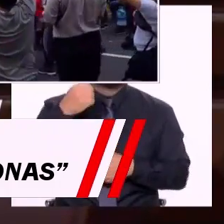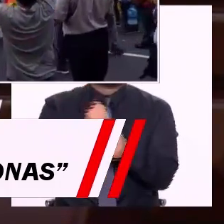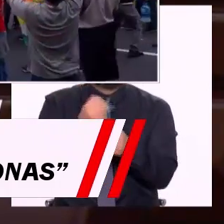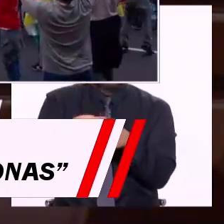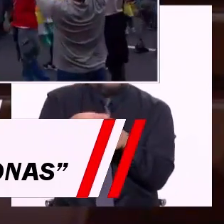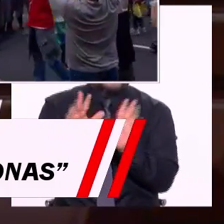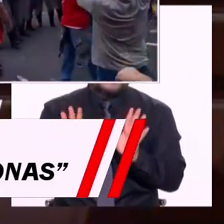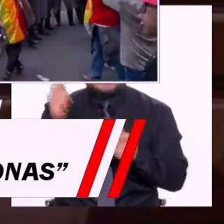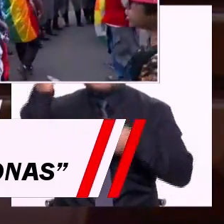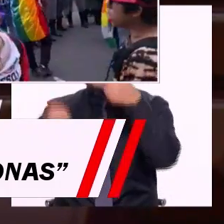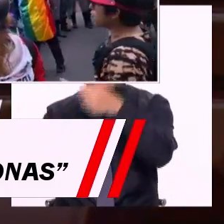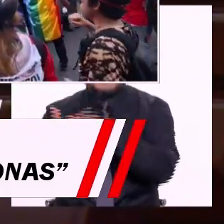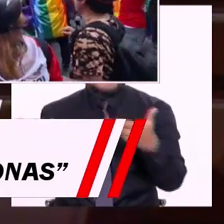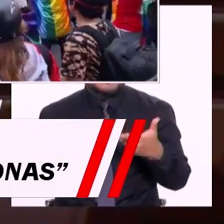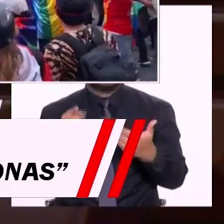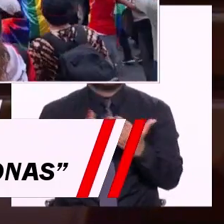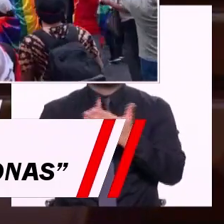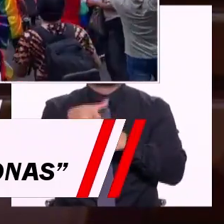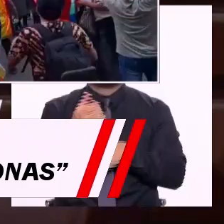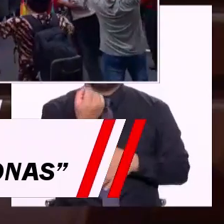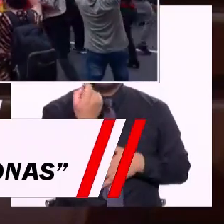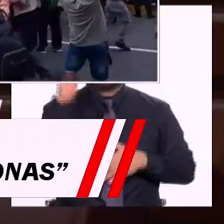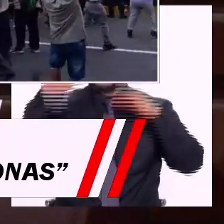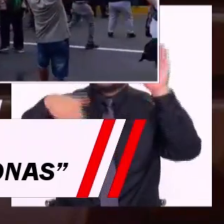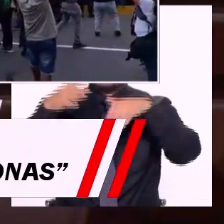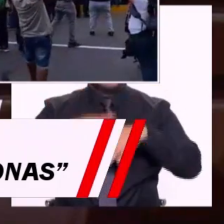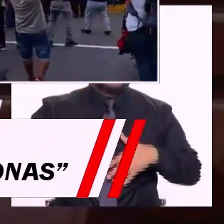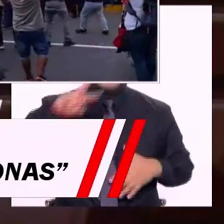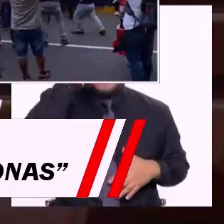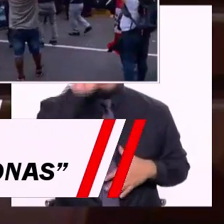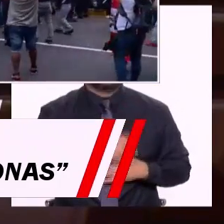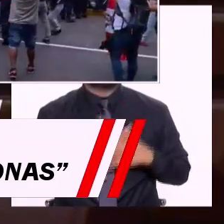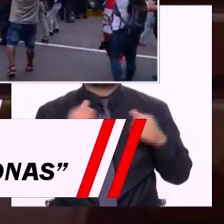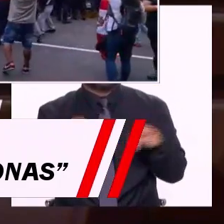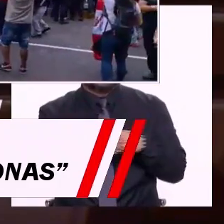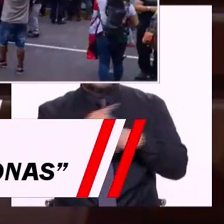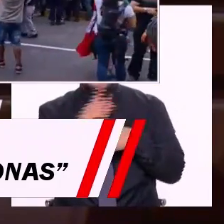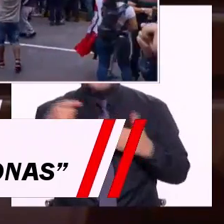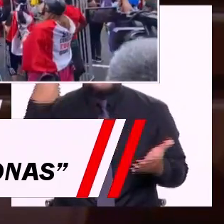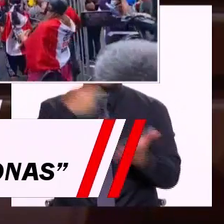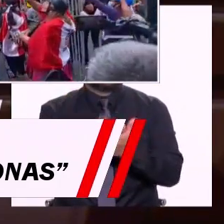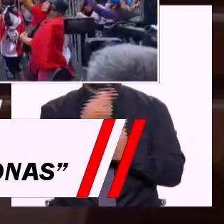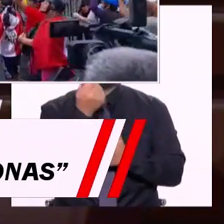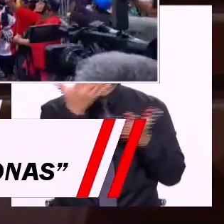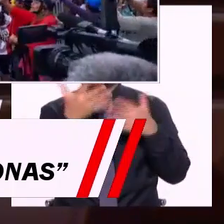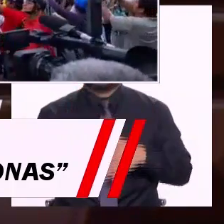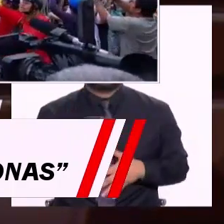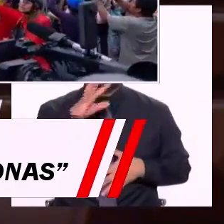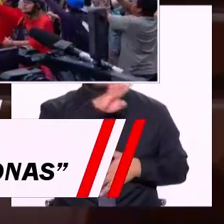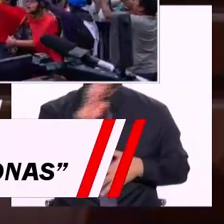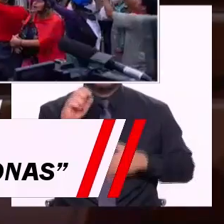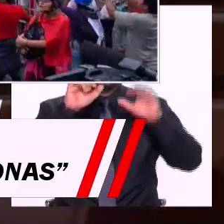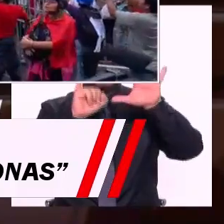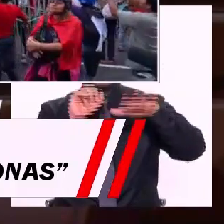nacional y la transferencia de casi 462 millones de soles. Su meta